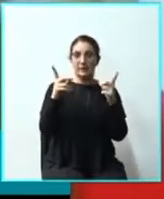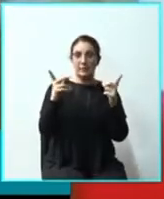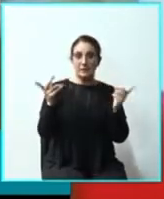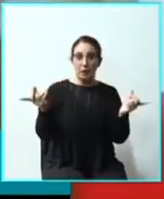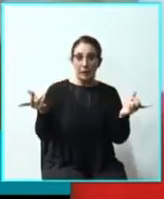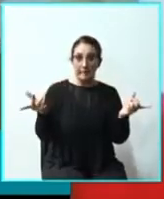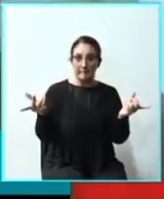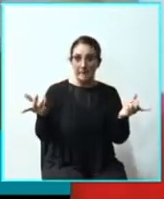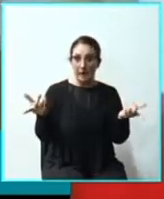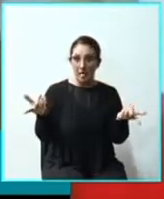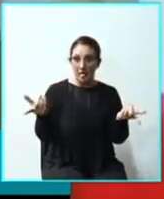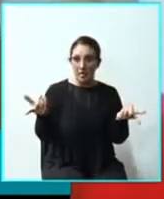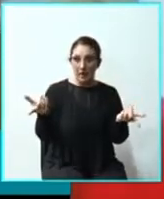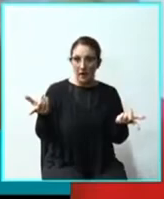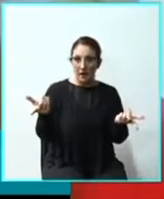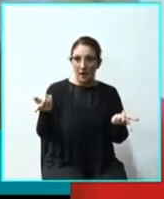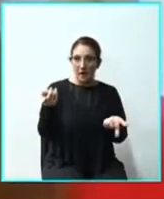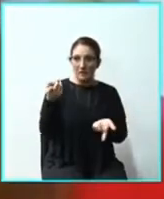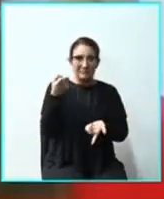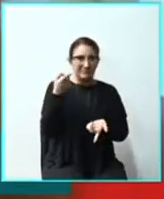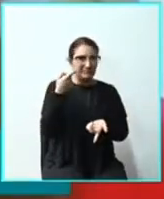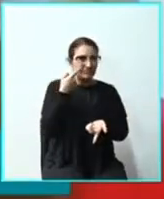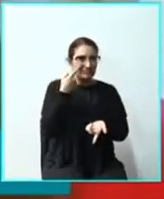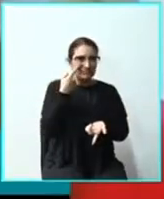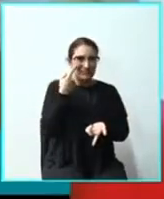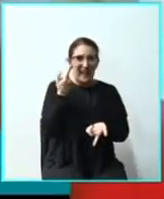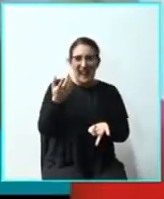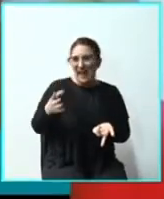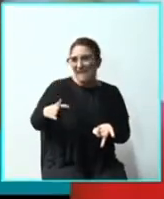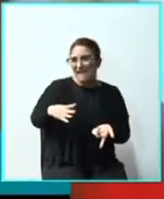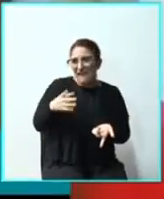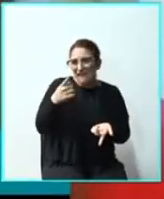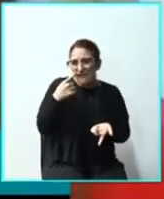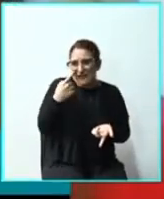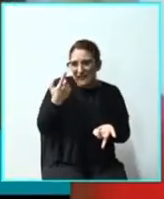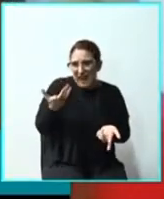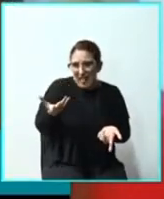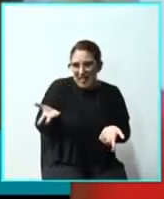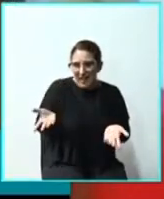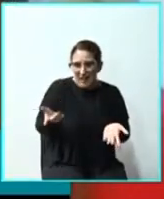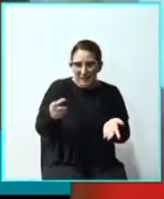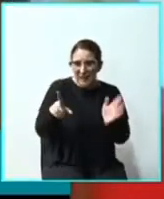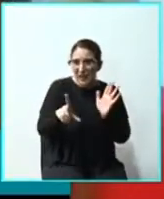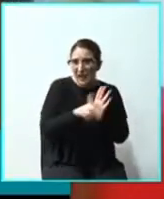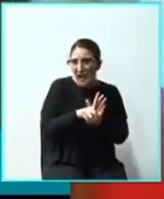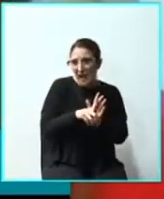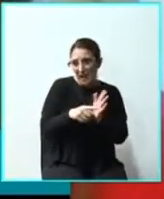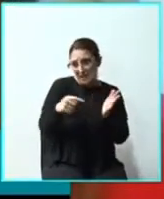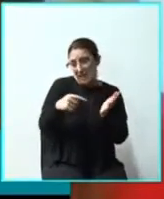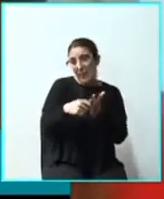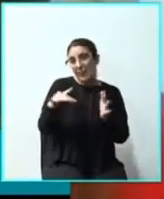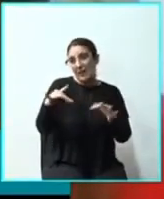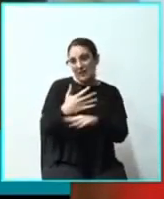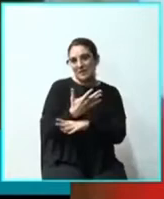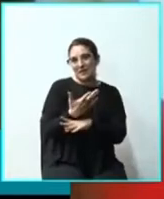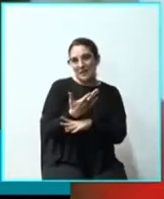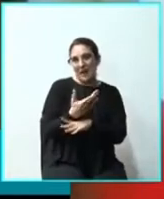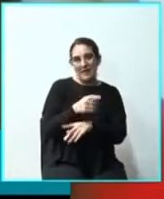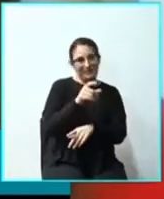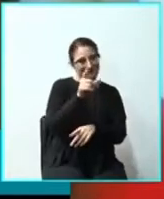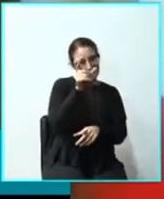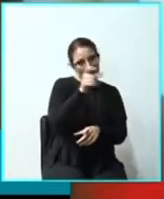el desconocimiento que existe de las leyes de nuestra ciudad de parte de muchos legisladores